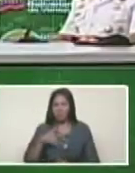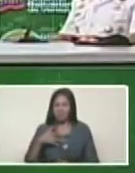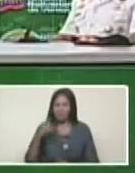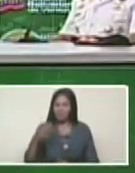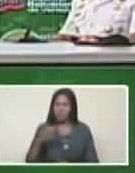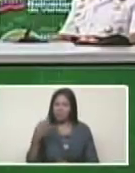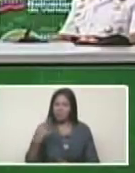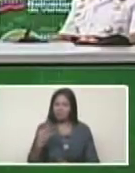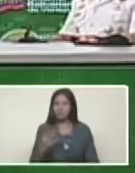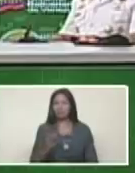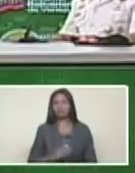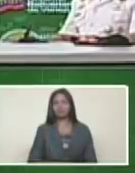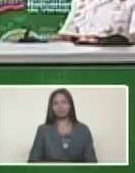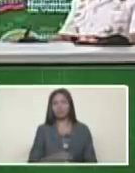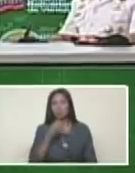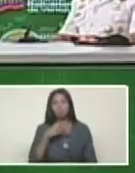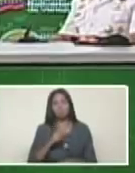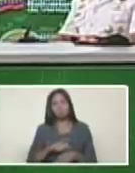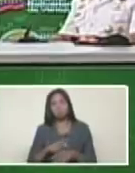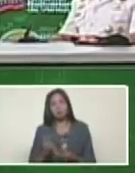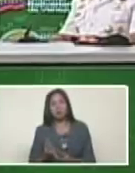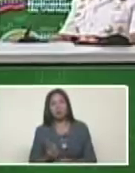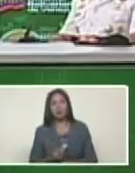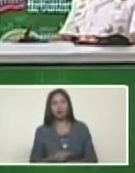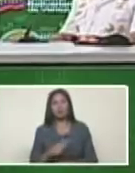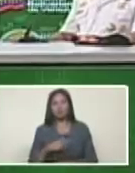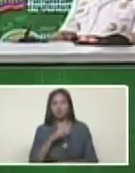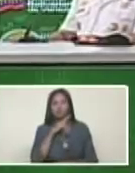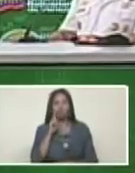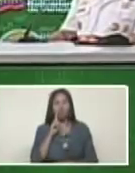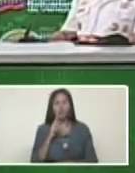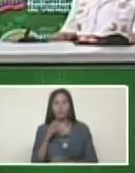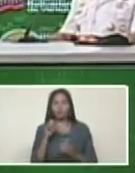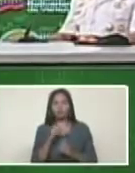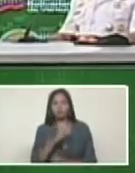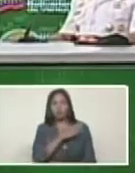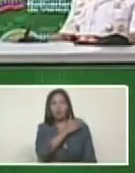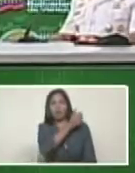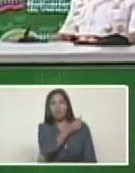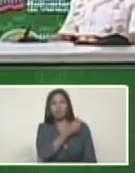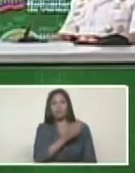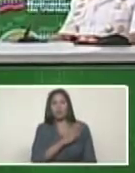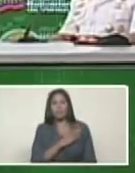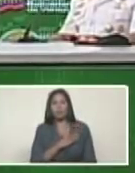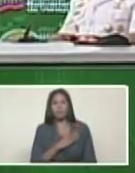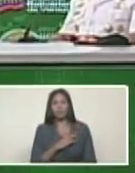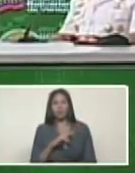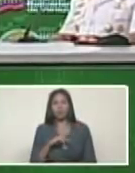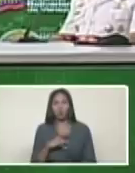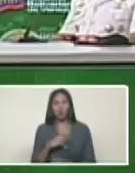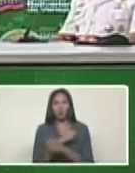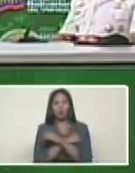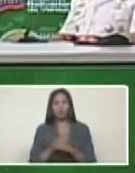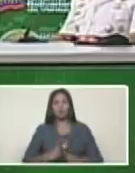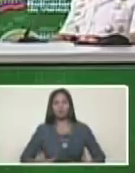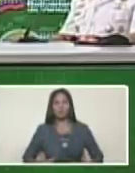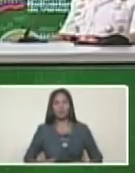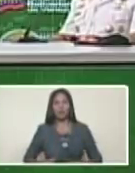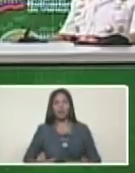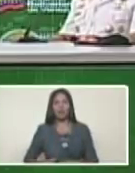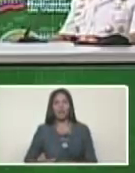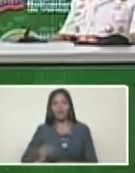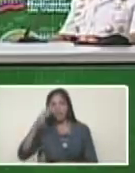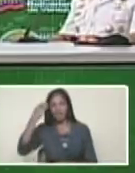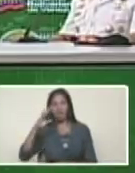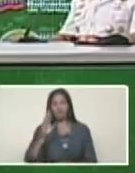Bueno, buena hora cuando yo nombré a un mayor general de nuestra Fuerza Armada Nacional Bolivariana, el jefe de